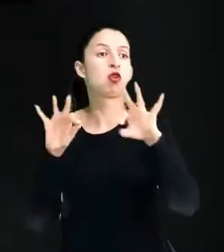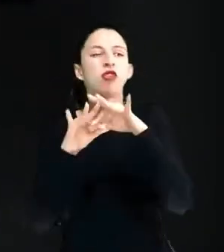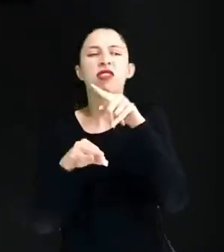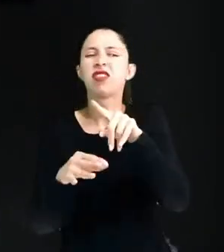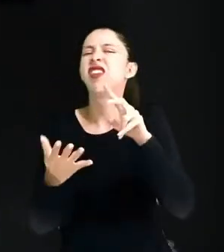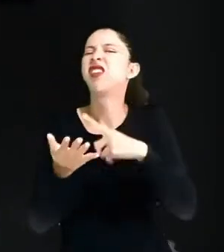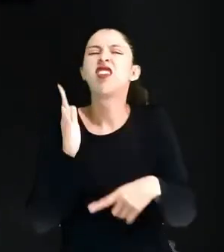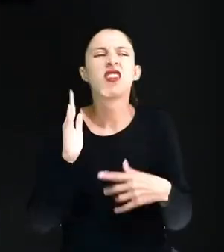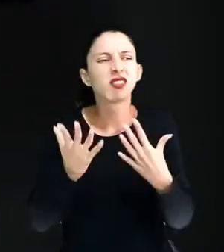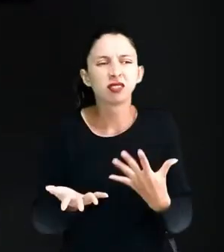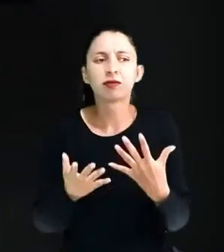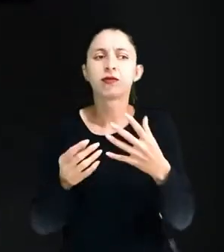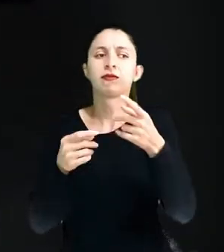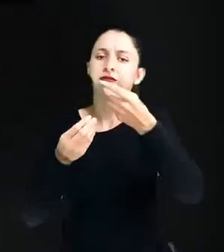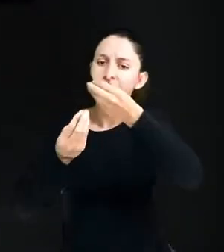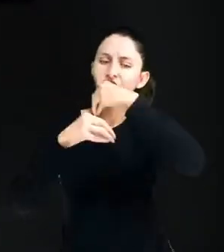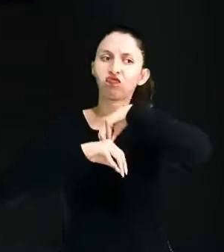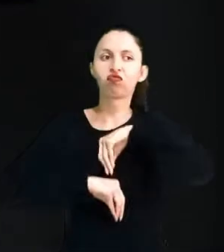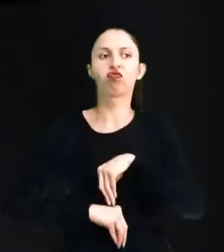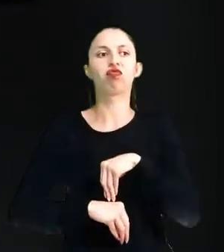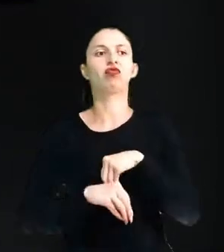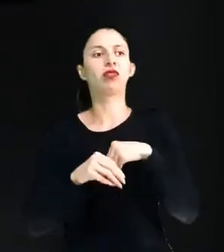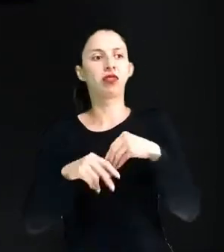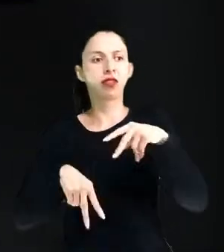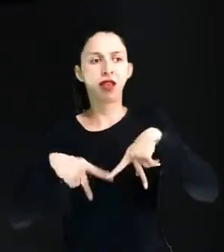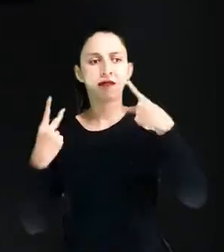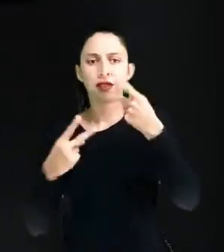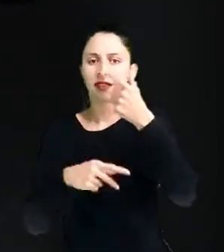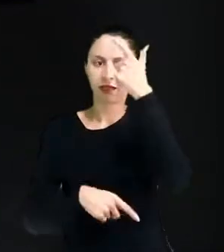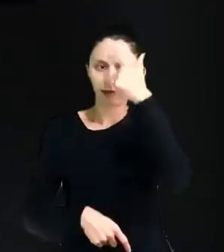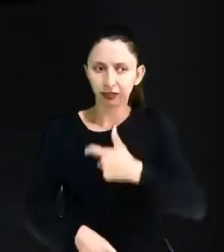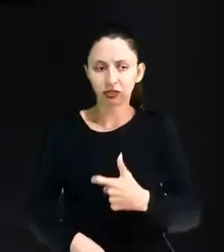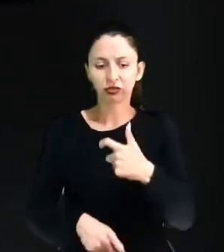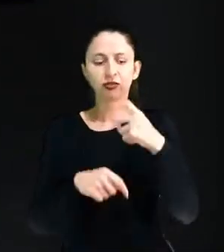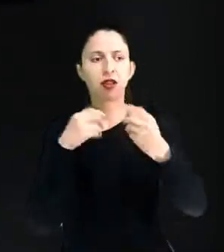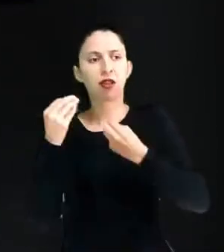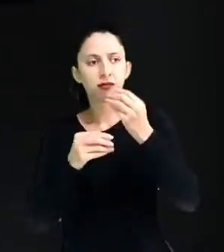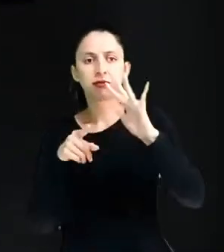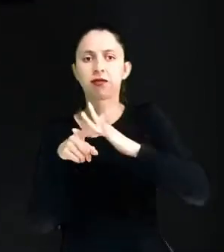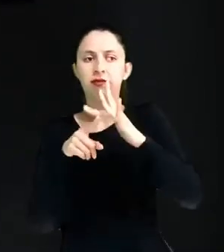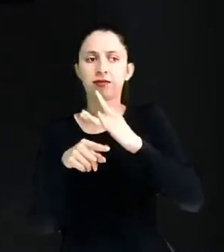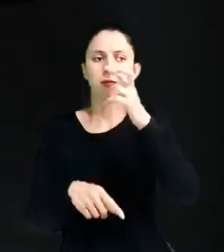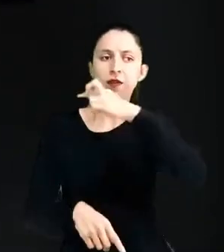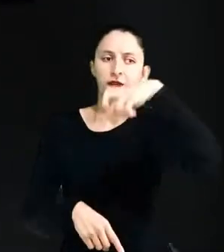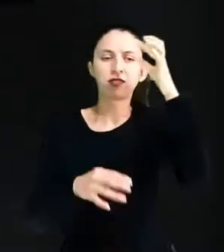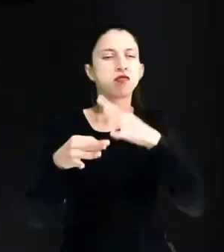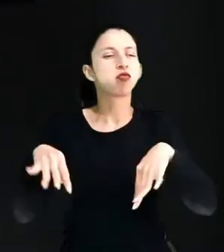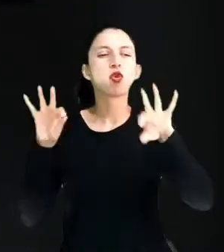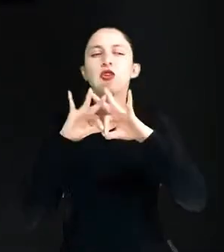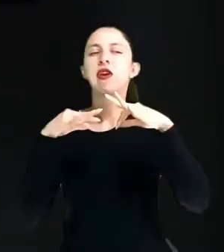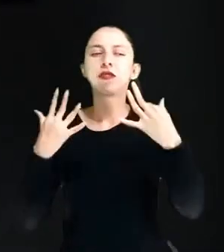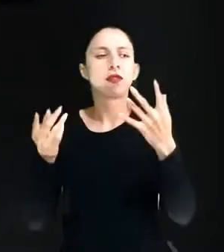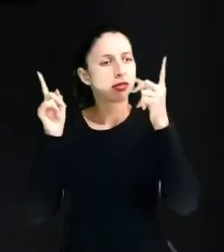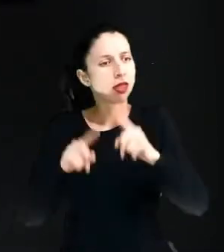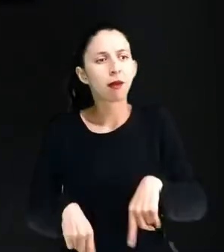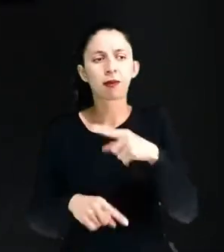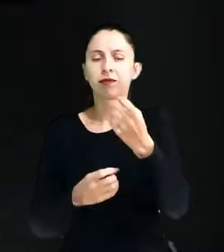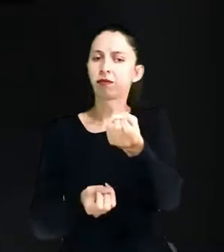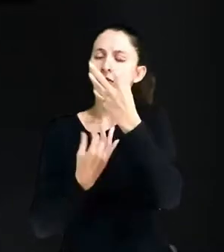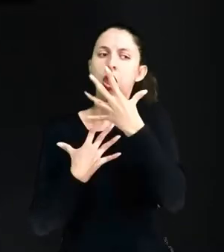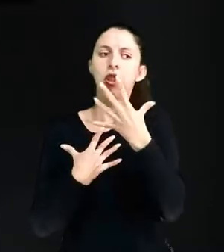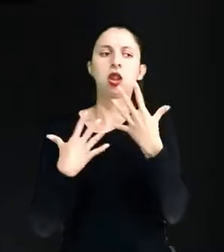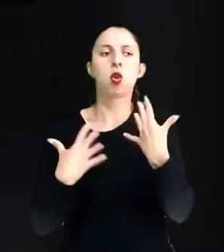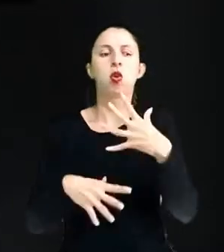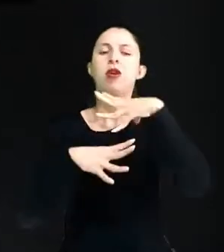uno como persona, importantes en su quehacer profesional, importantes también que nos contribuyen en toda esa parte